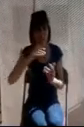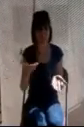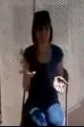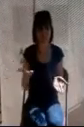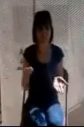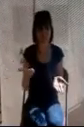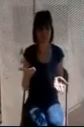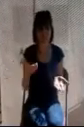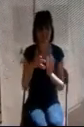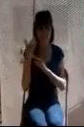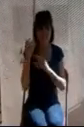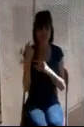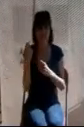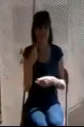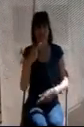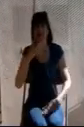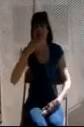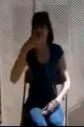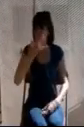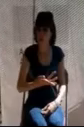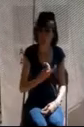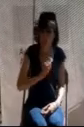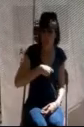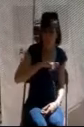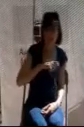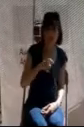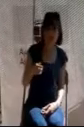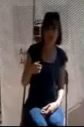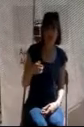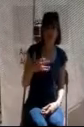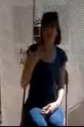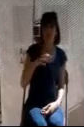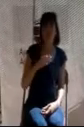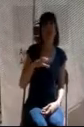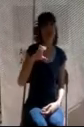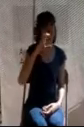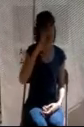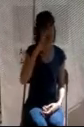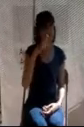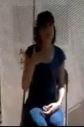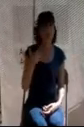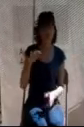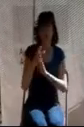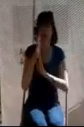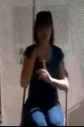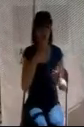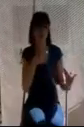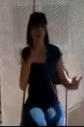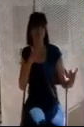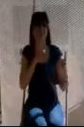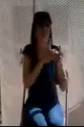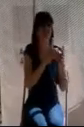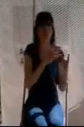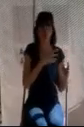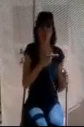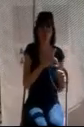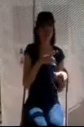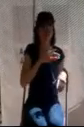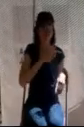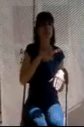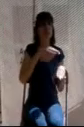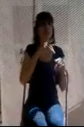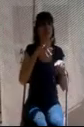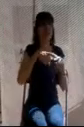Están humillando a España. Y además, podremos criticar, y no quiero entrar en este cara a cara con usted, señor Montenegro, podremos criticar